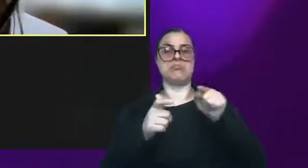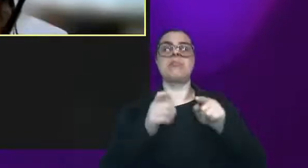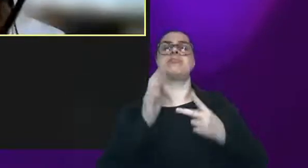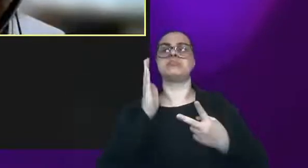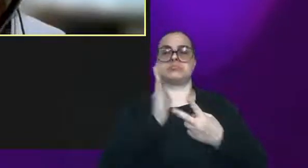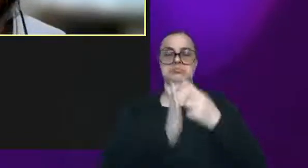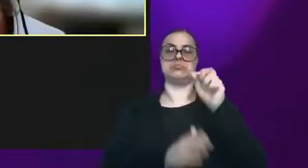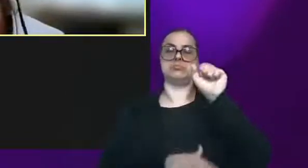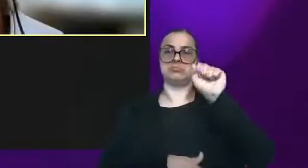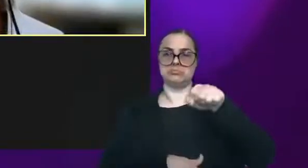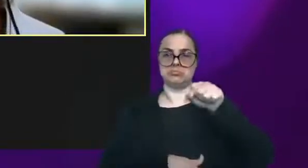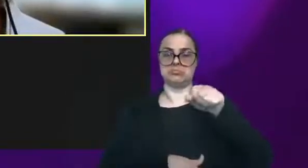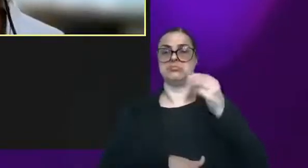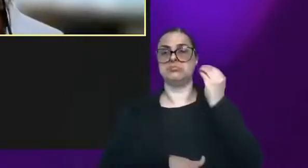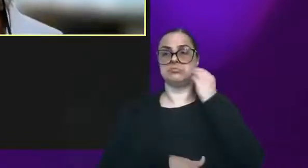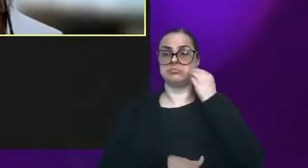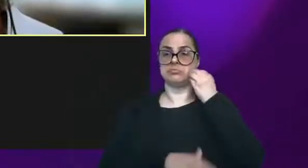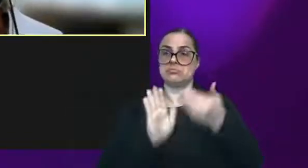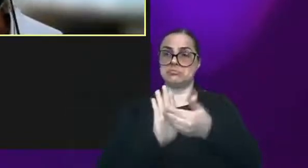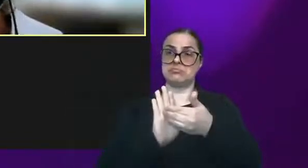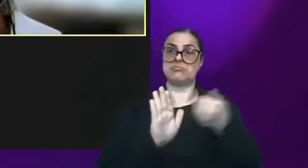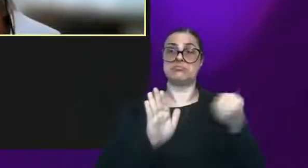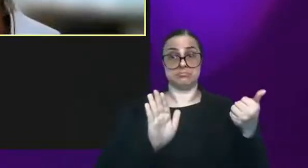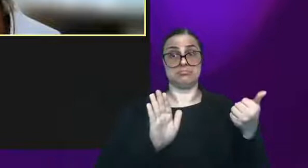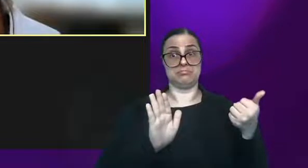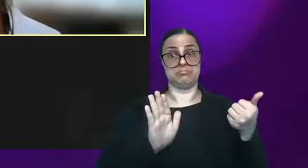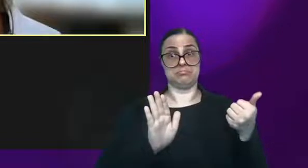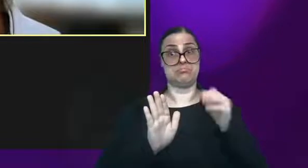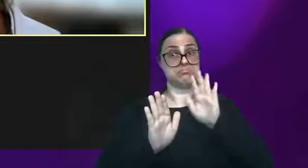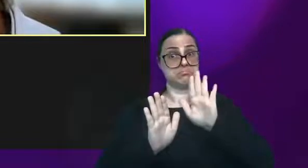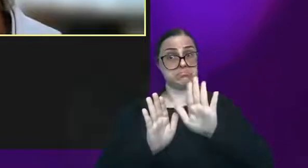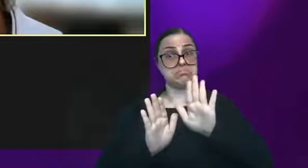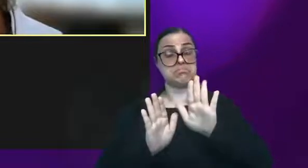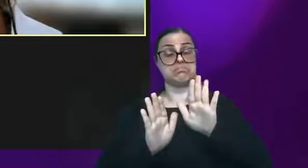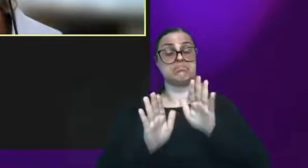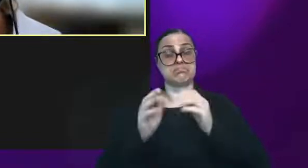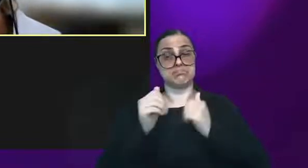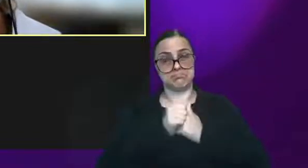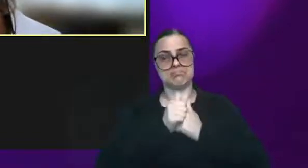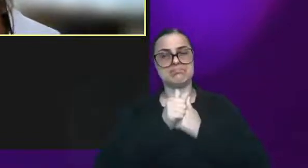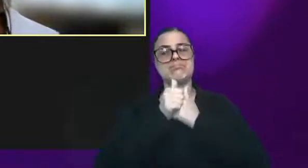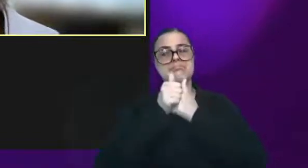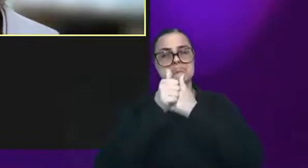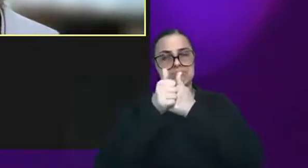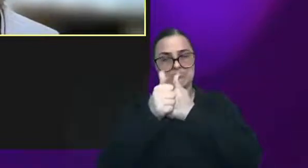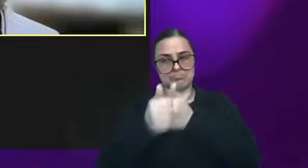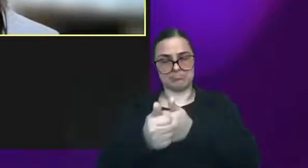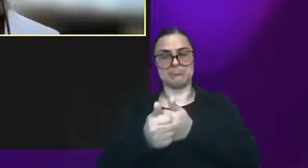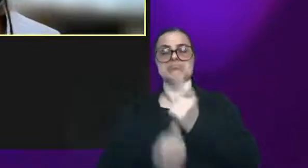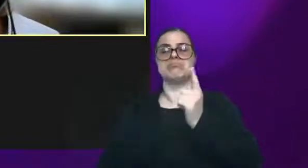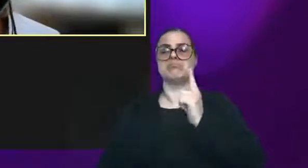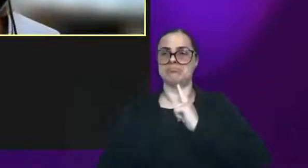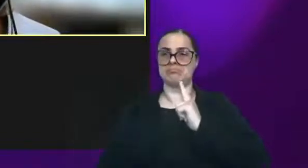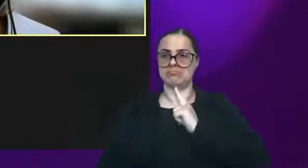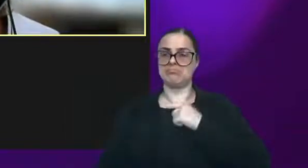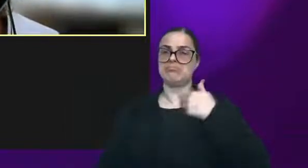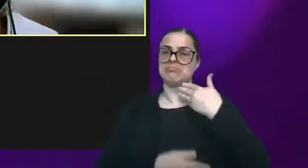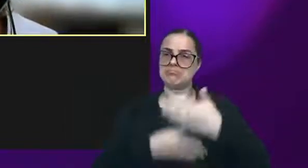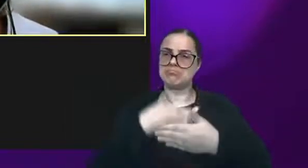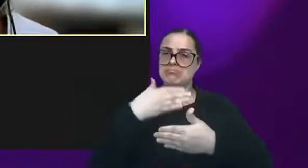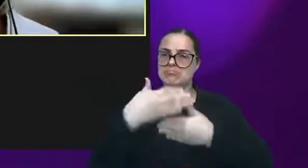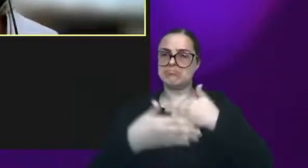Se siguen en el tiempo. Generalmente, como ven los resultados de la cirugía resectiva, estos pacientes